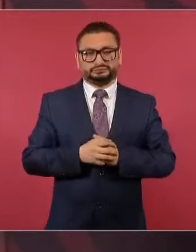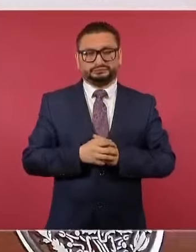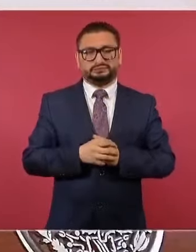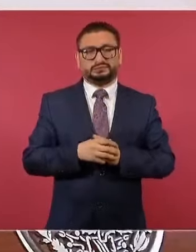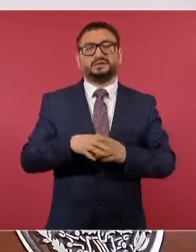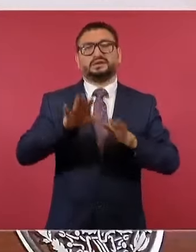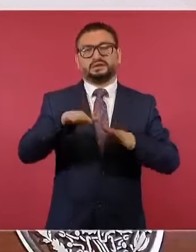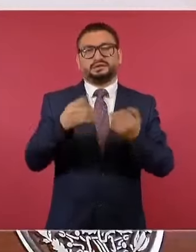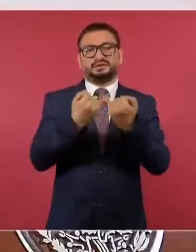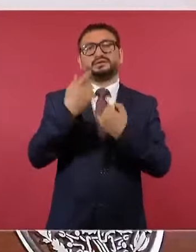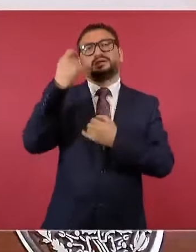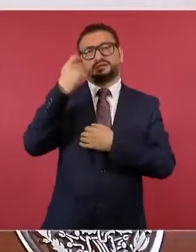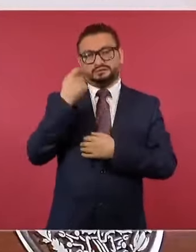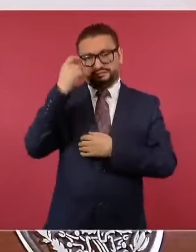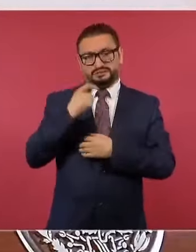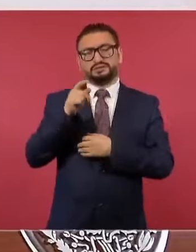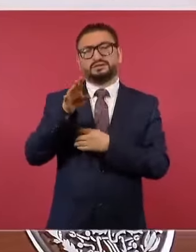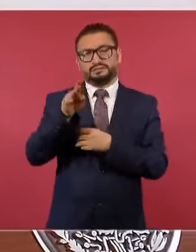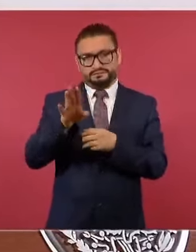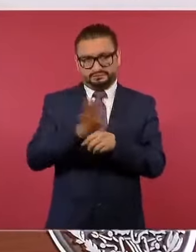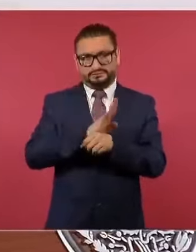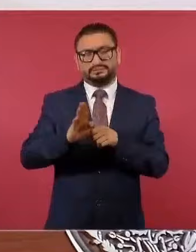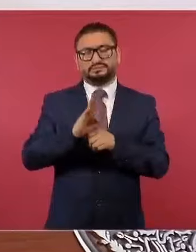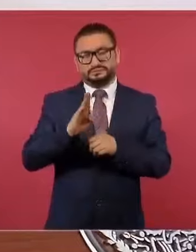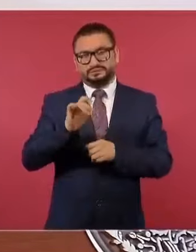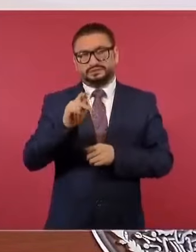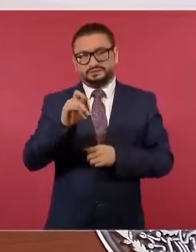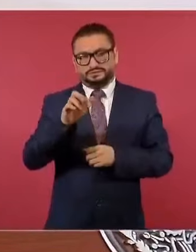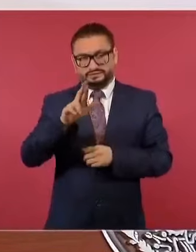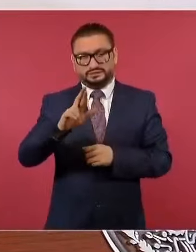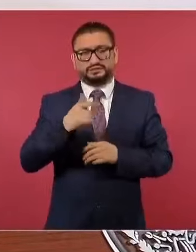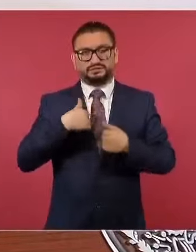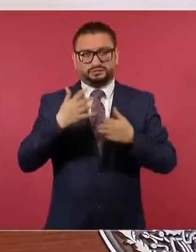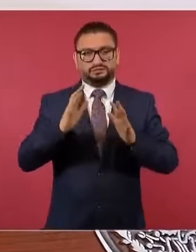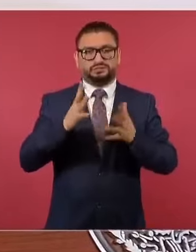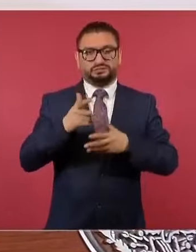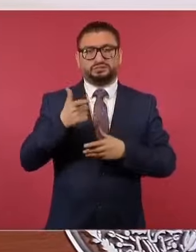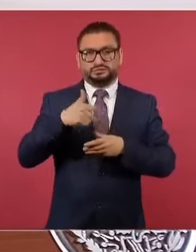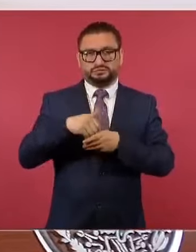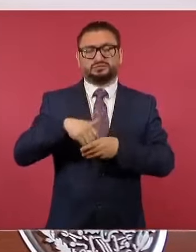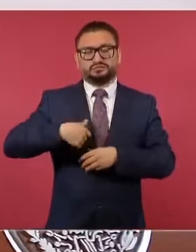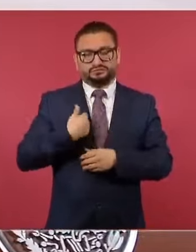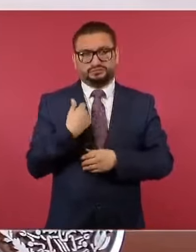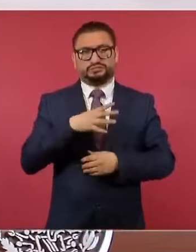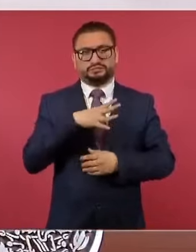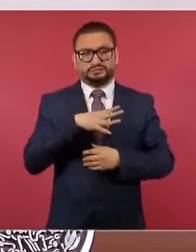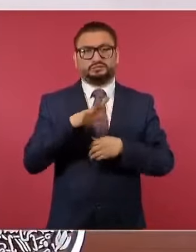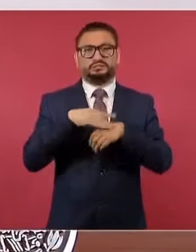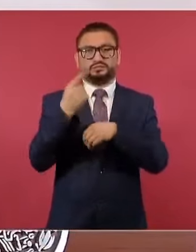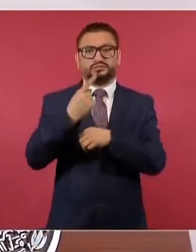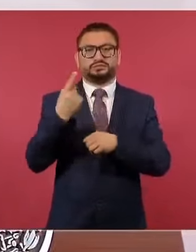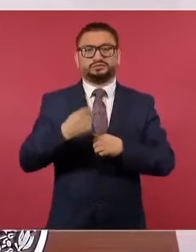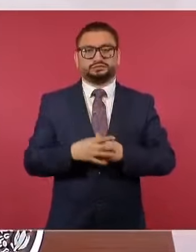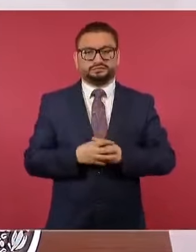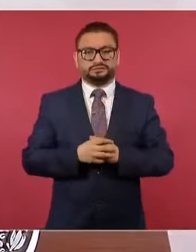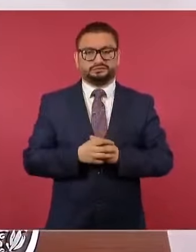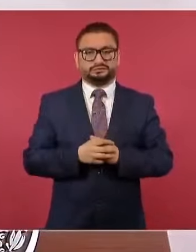Hay la pensión del bienestar, ¿sí? Que ya tengo ahí ahorrado porque